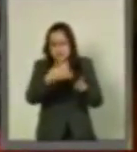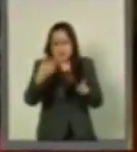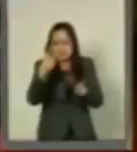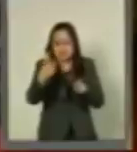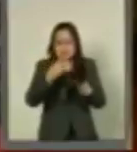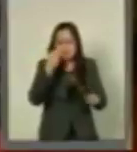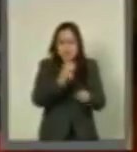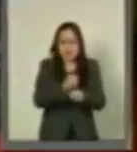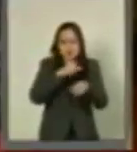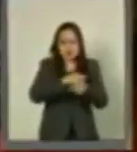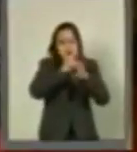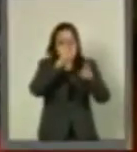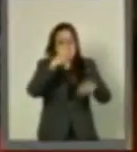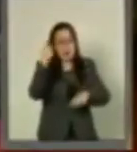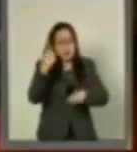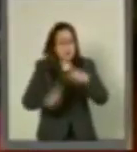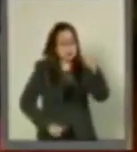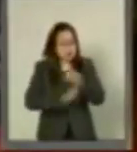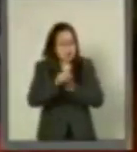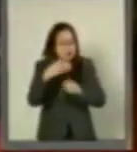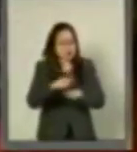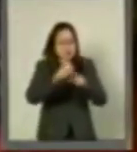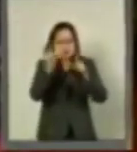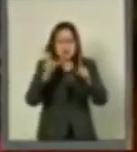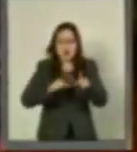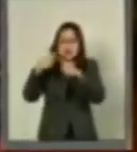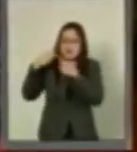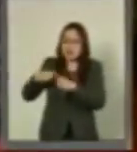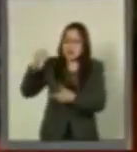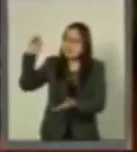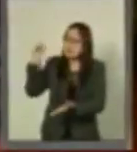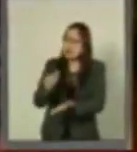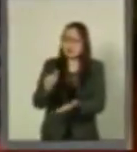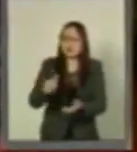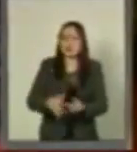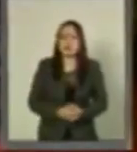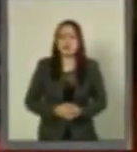en toda la comisión de delitos en el país, de todo tipo.